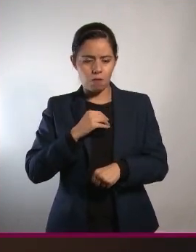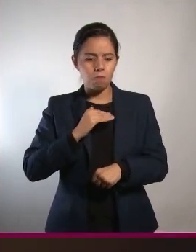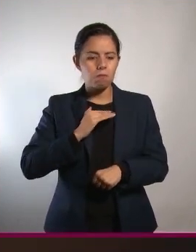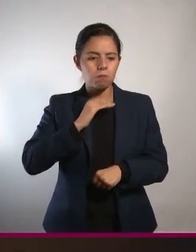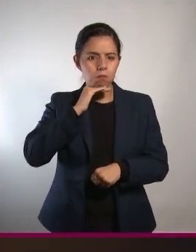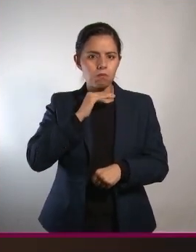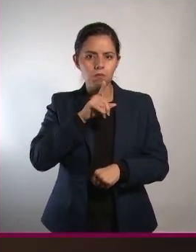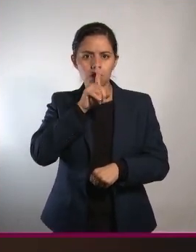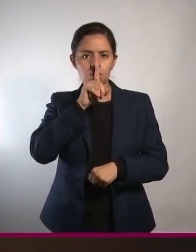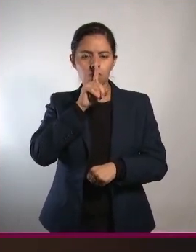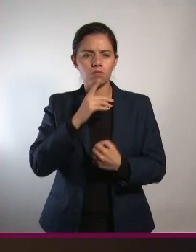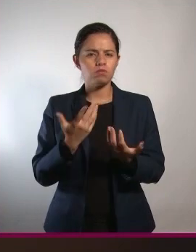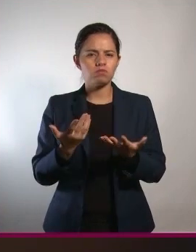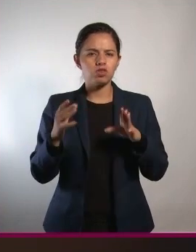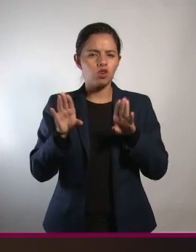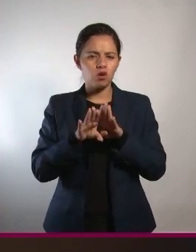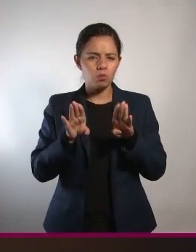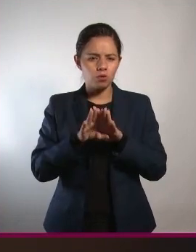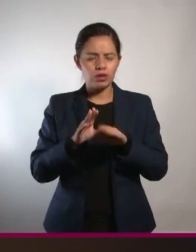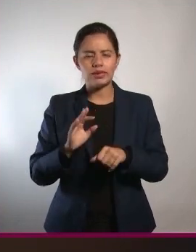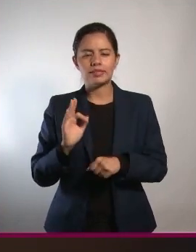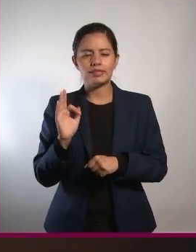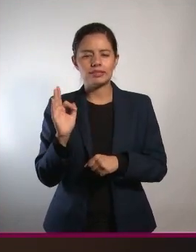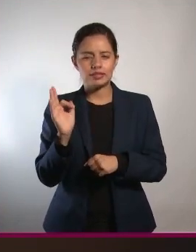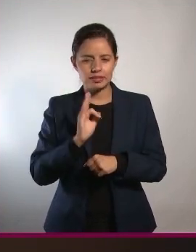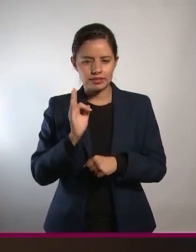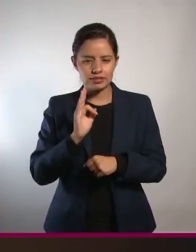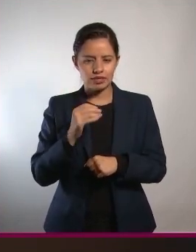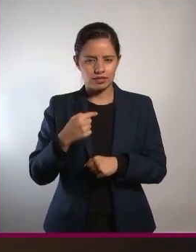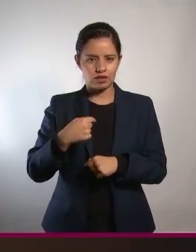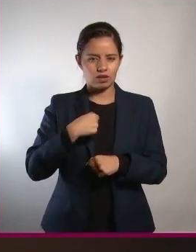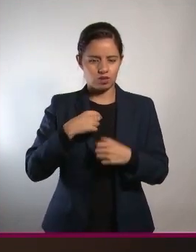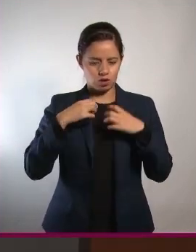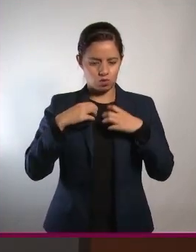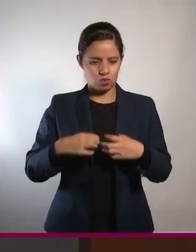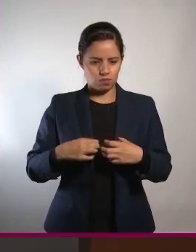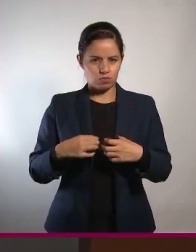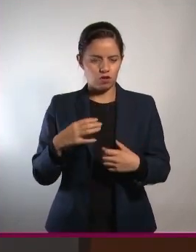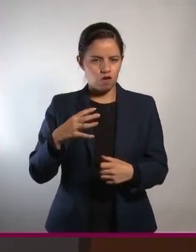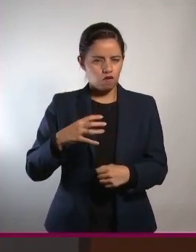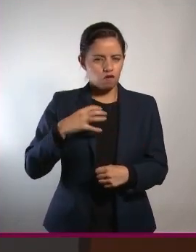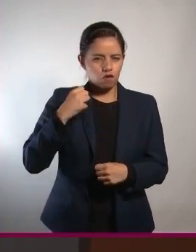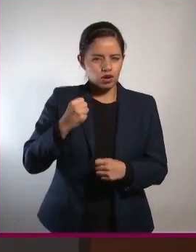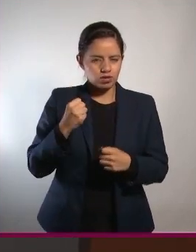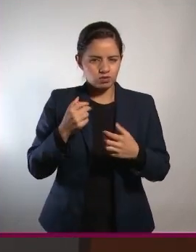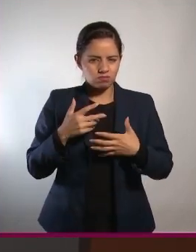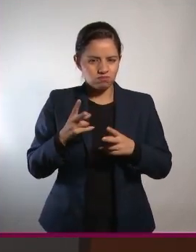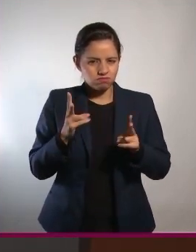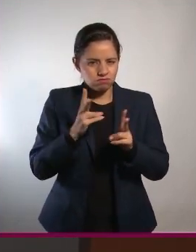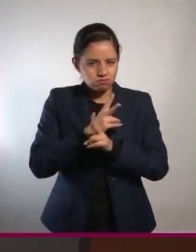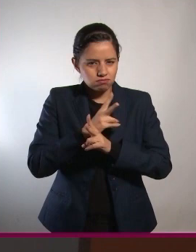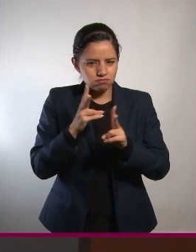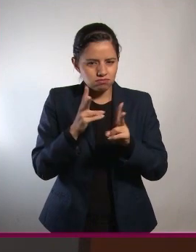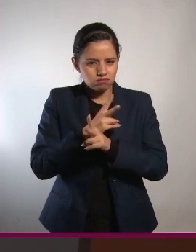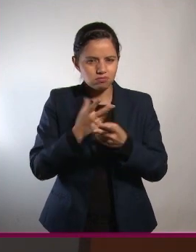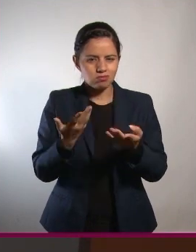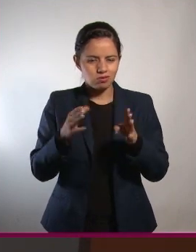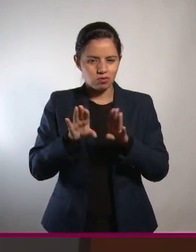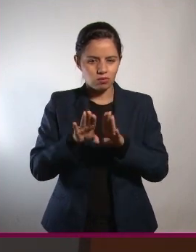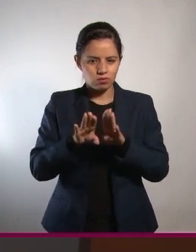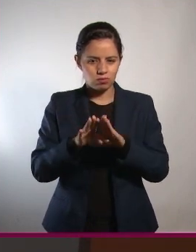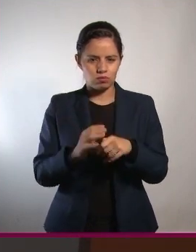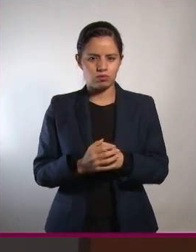si a pesar de la hipoxia el cuerpo está compensando con la frecuencia respiratoria? La mejor forma de detectarlo es usando